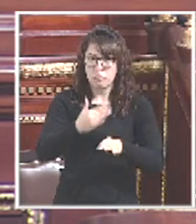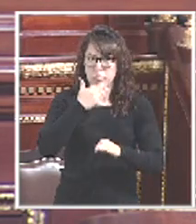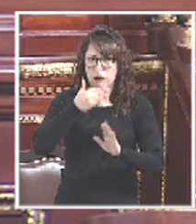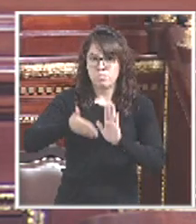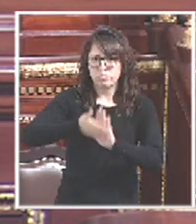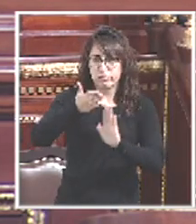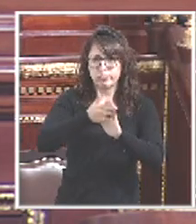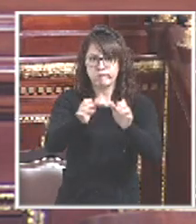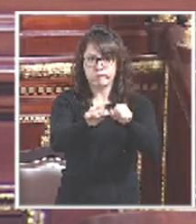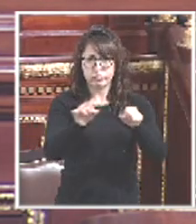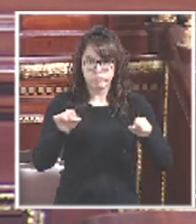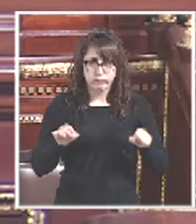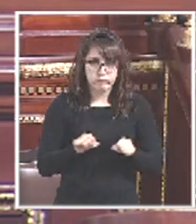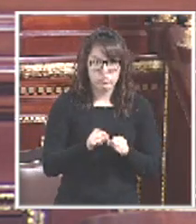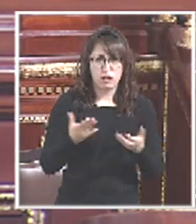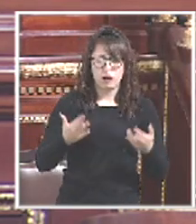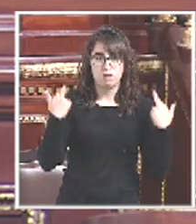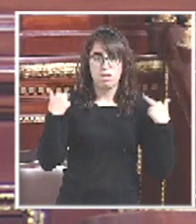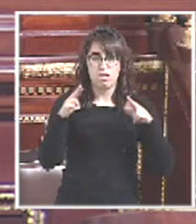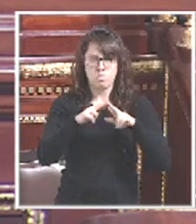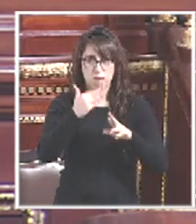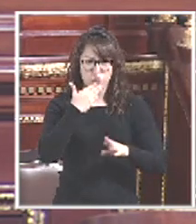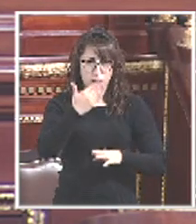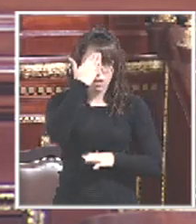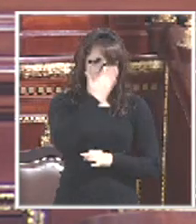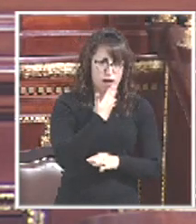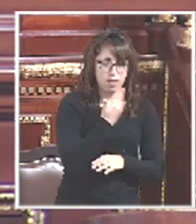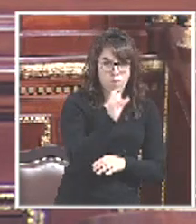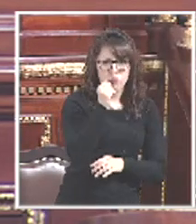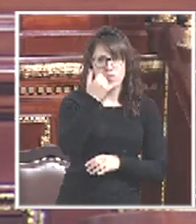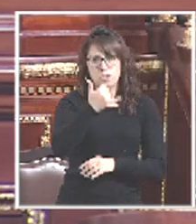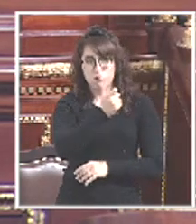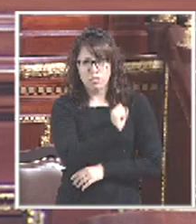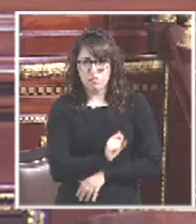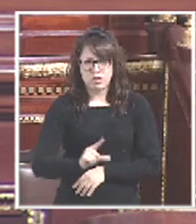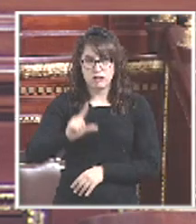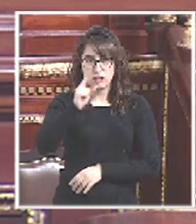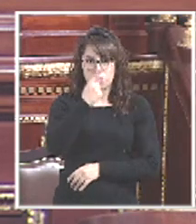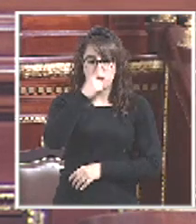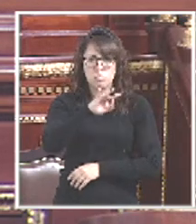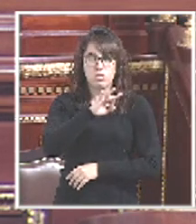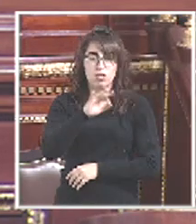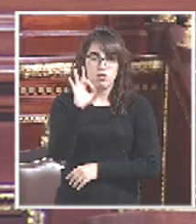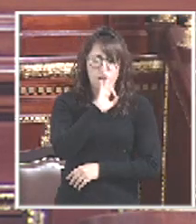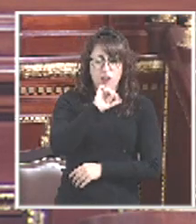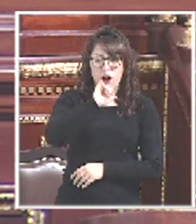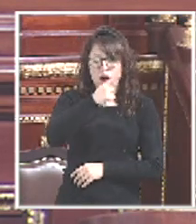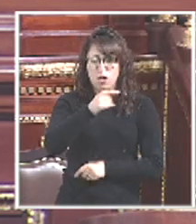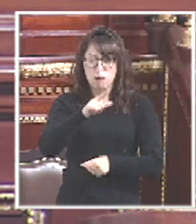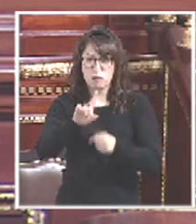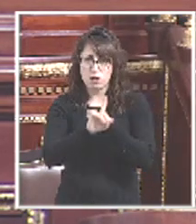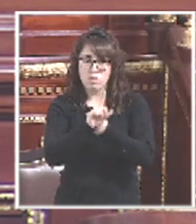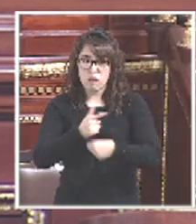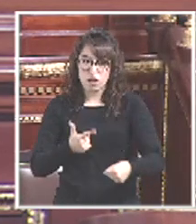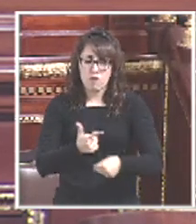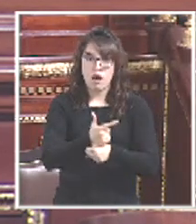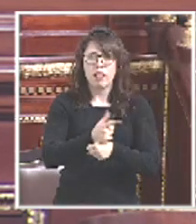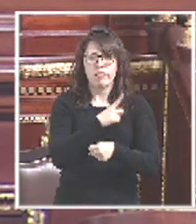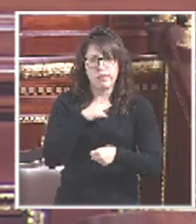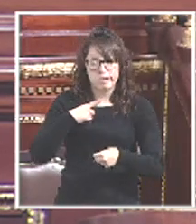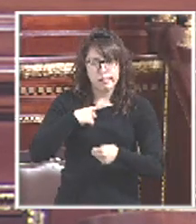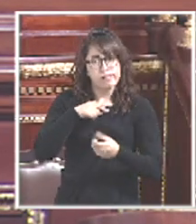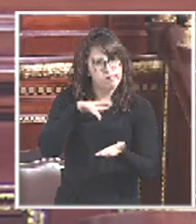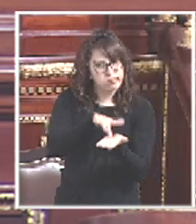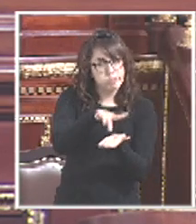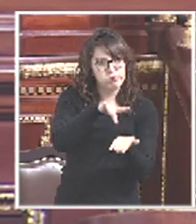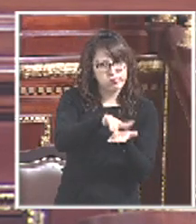maestros capacitados y personal de apoyo que contribuya a garantizar que los estudiantes adquieran los